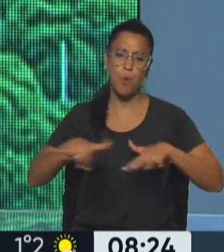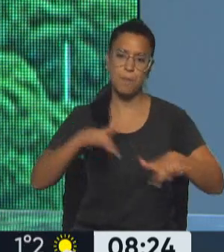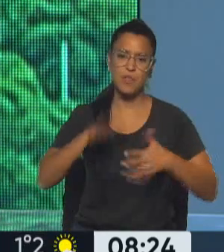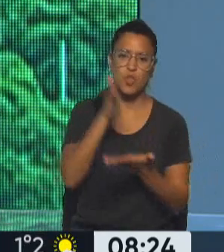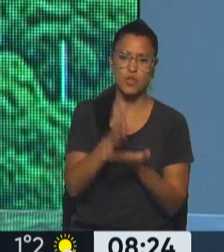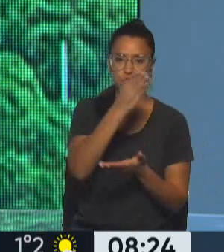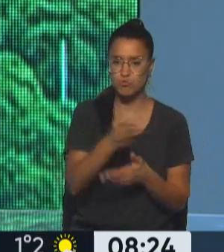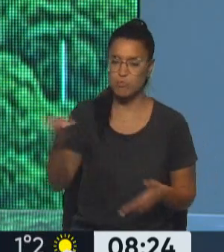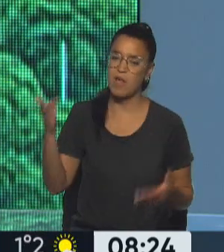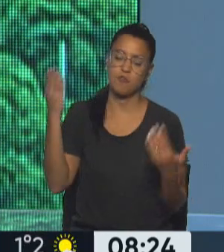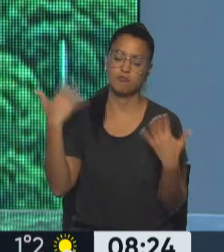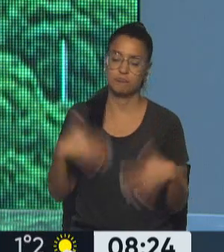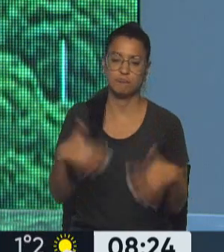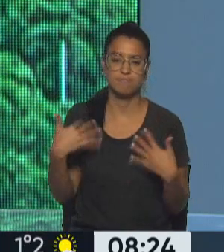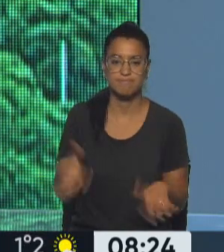derechos humanos.